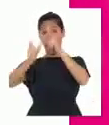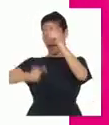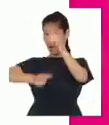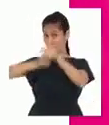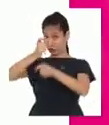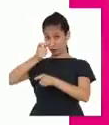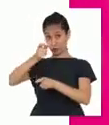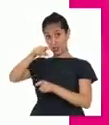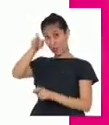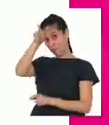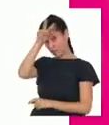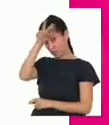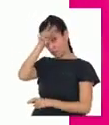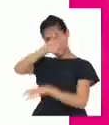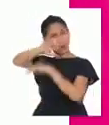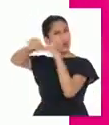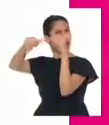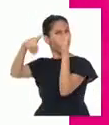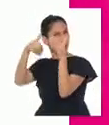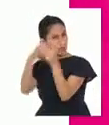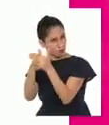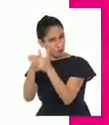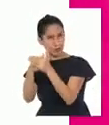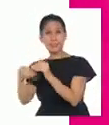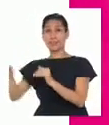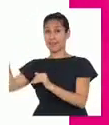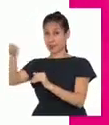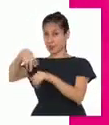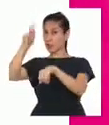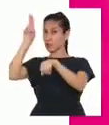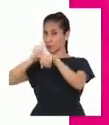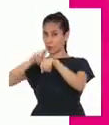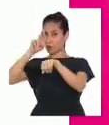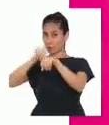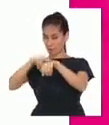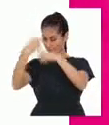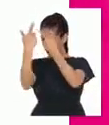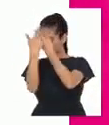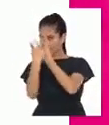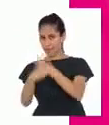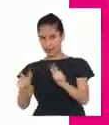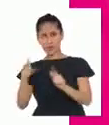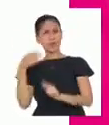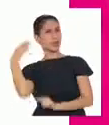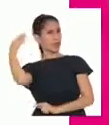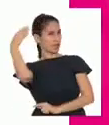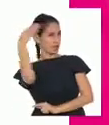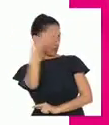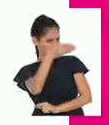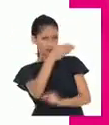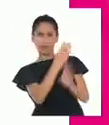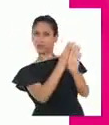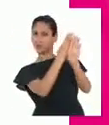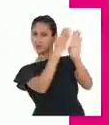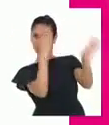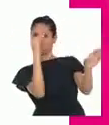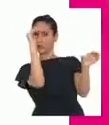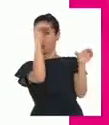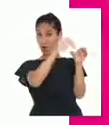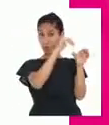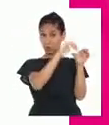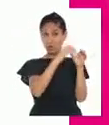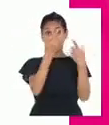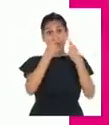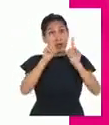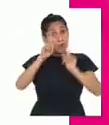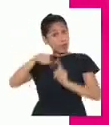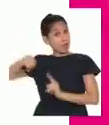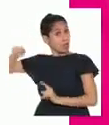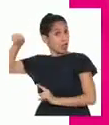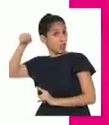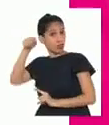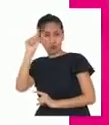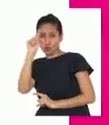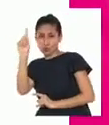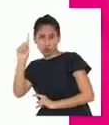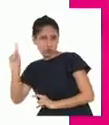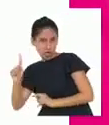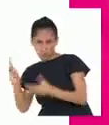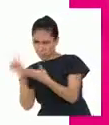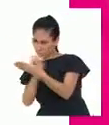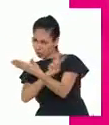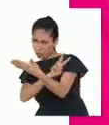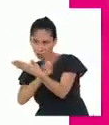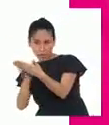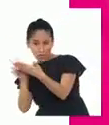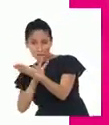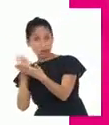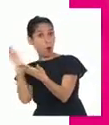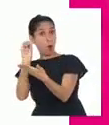Sin embargo, se suprimió el voto de los que no sabían leer o escribir en español, lo que hizo que en un país con 3 millones de